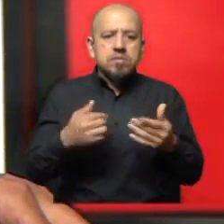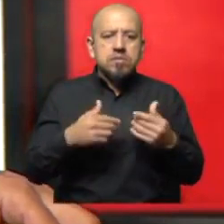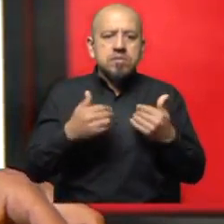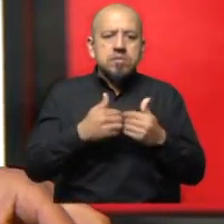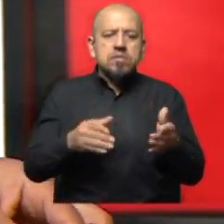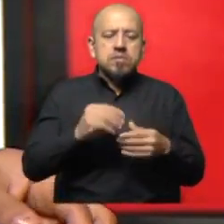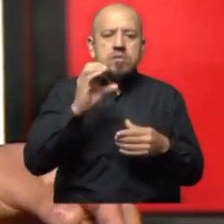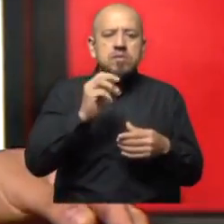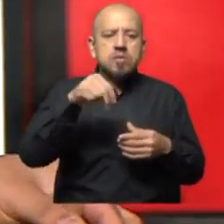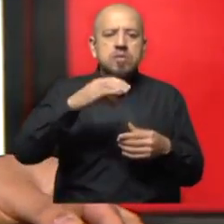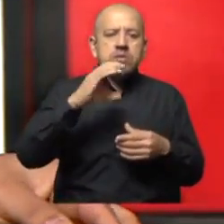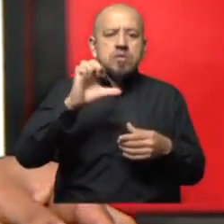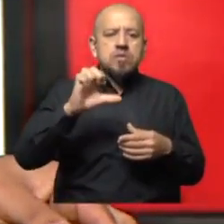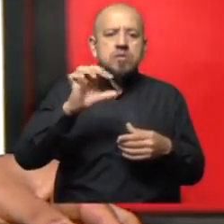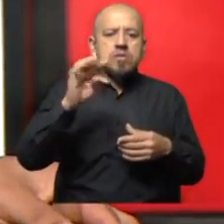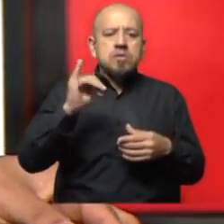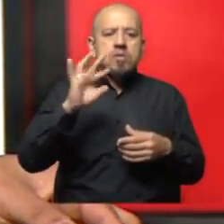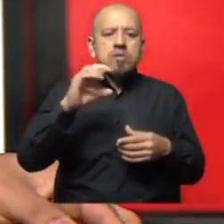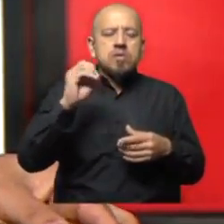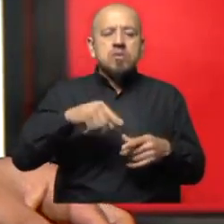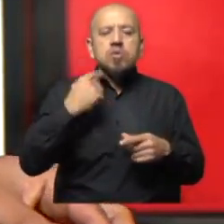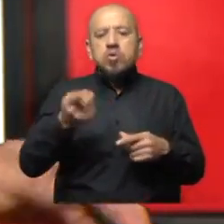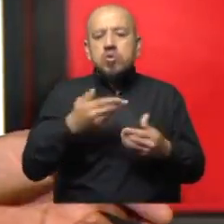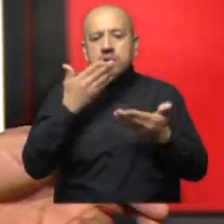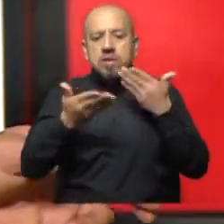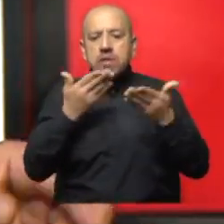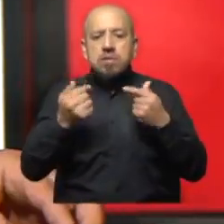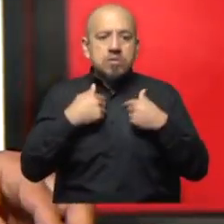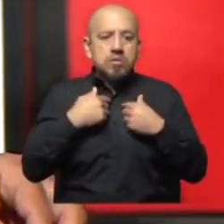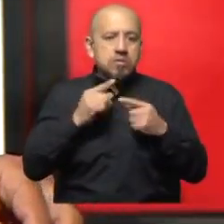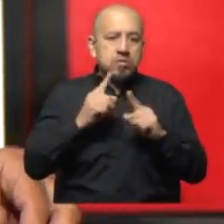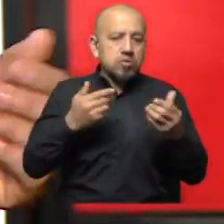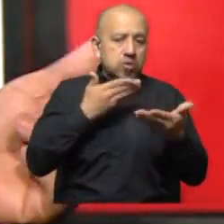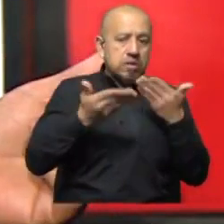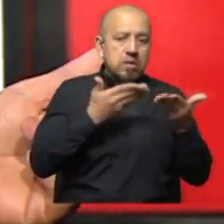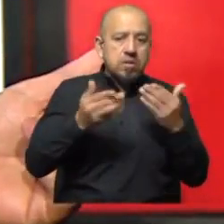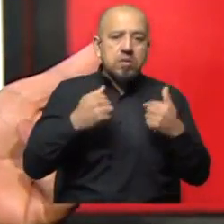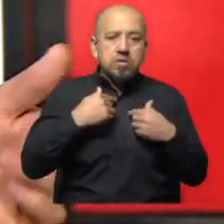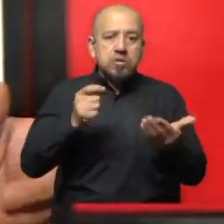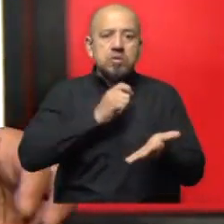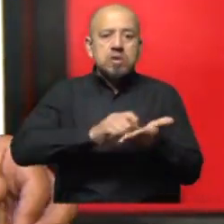arrancó con 12 tiros arriba estaba el mapache que era otro que cantaba yo no cantaba no se tire yo me dedicaba a escribir las canciones a